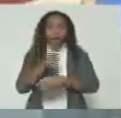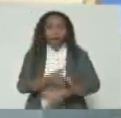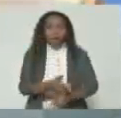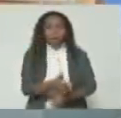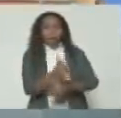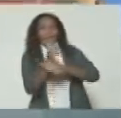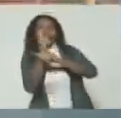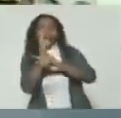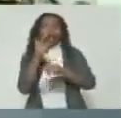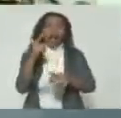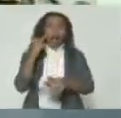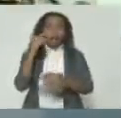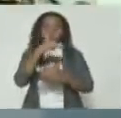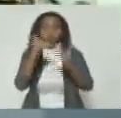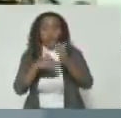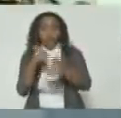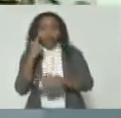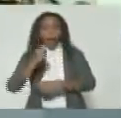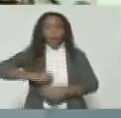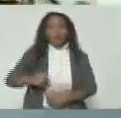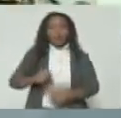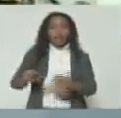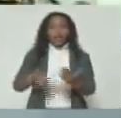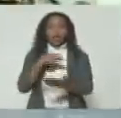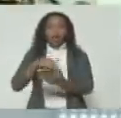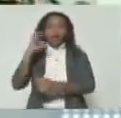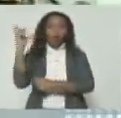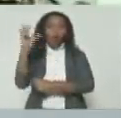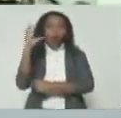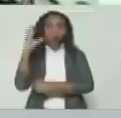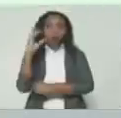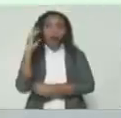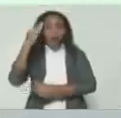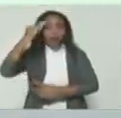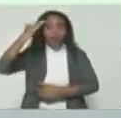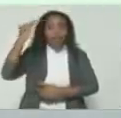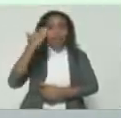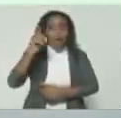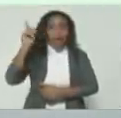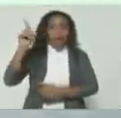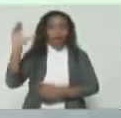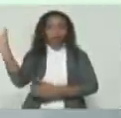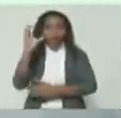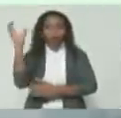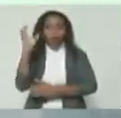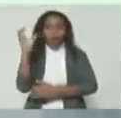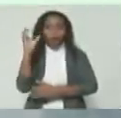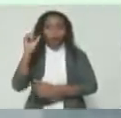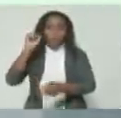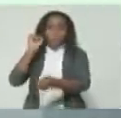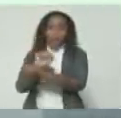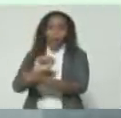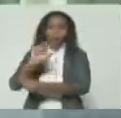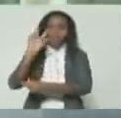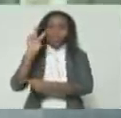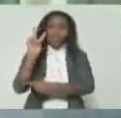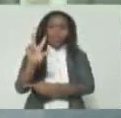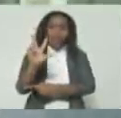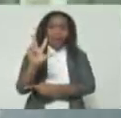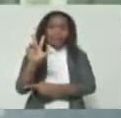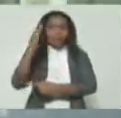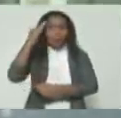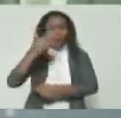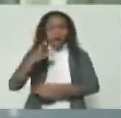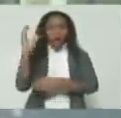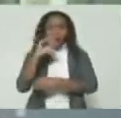Ametralladoras y subametralladoras de la Policía Nacional de Colombia y del Ejército de Colombia. Capturamos 3 paramilitares colombianos